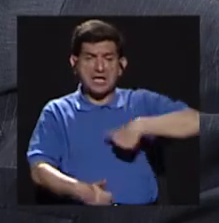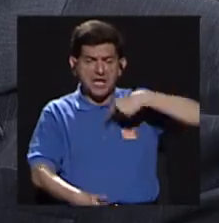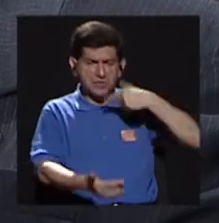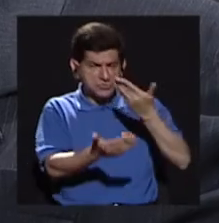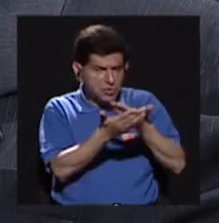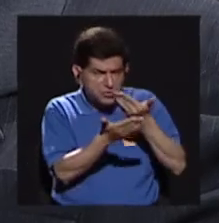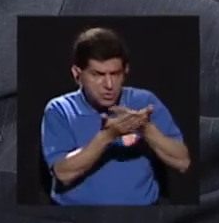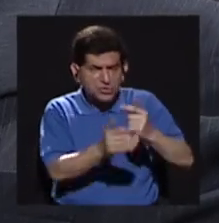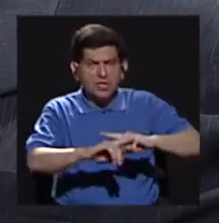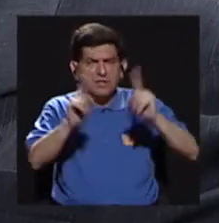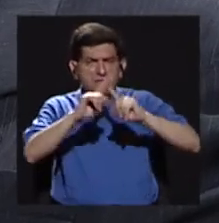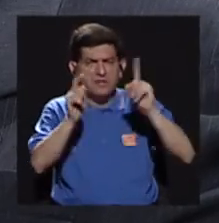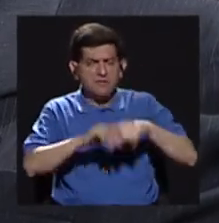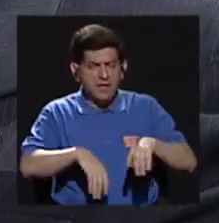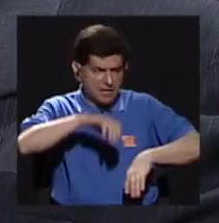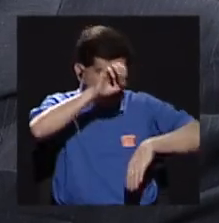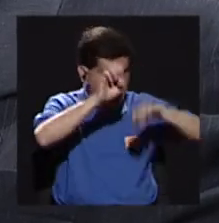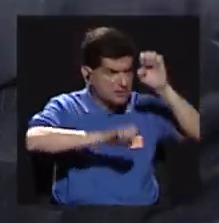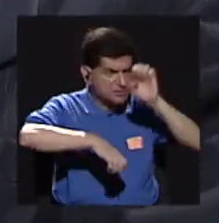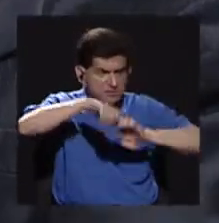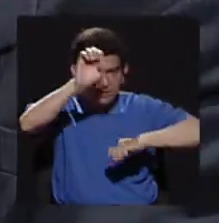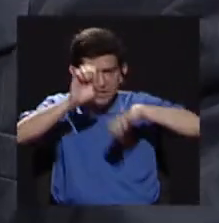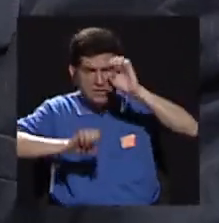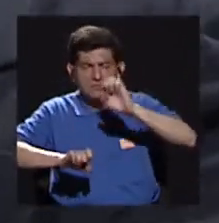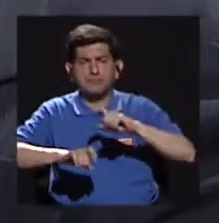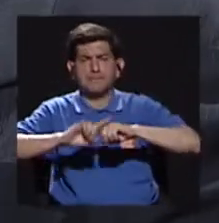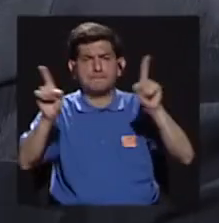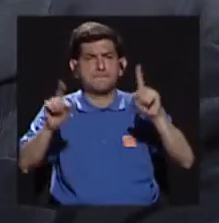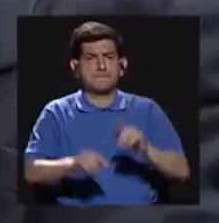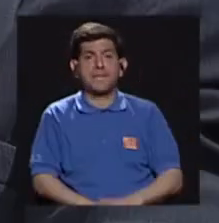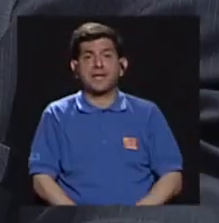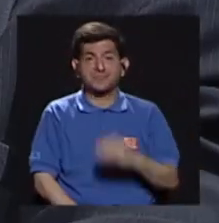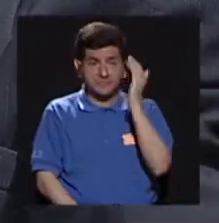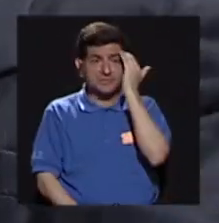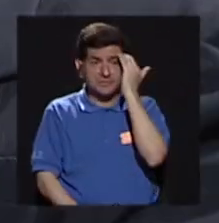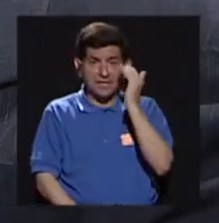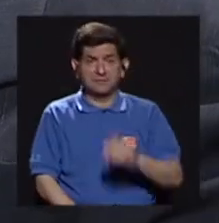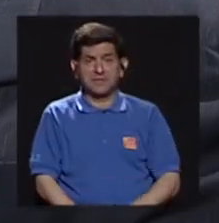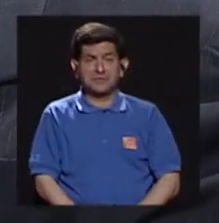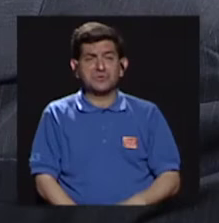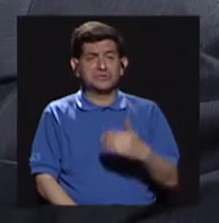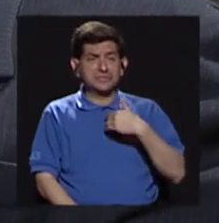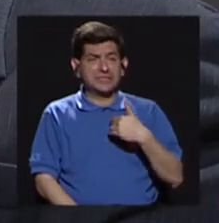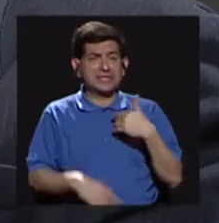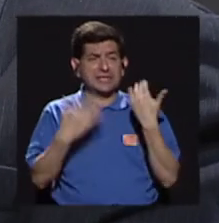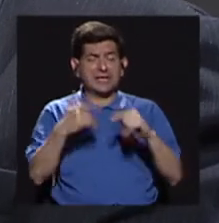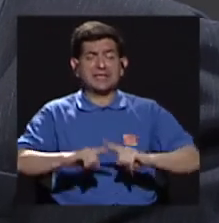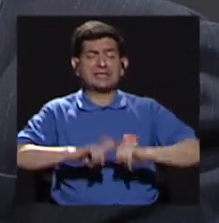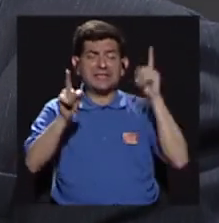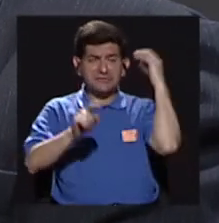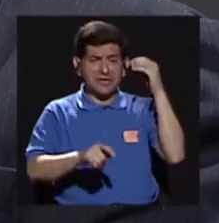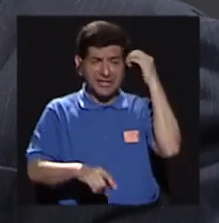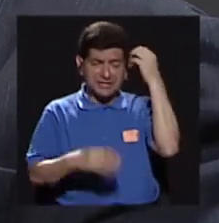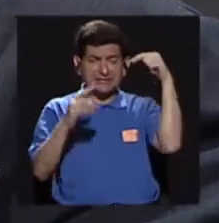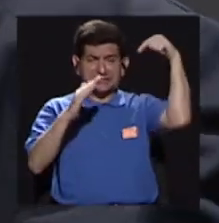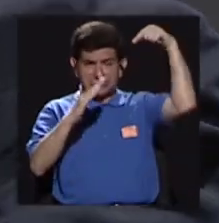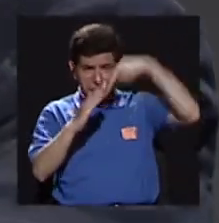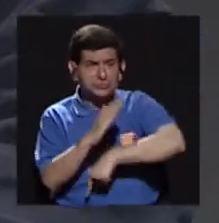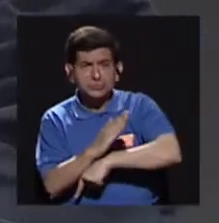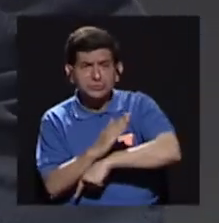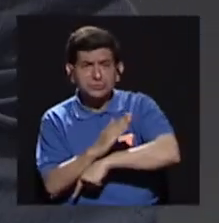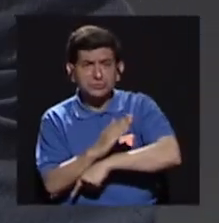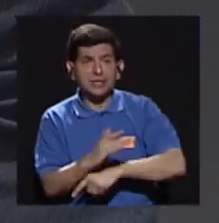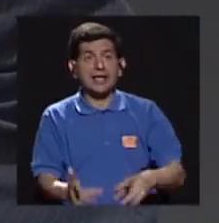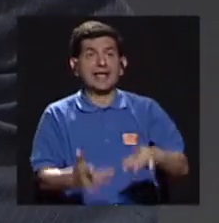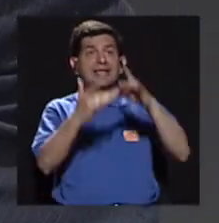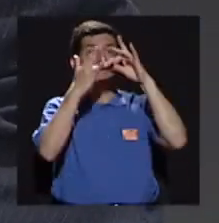que tenemos diferentes valoraciones en relación con eso pero no cabe ninguna duda que hay series y si más discrepancias en per